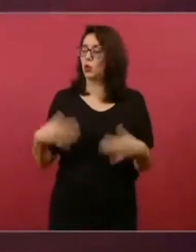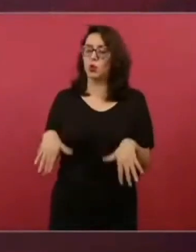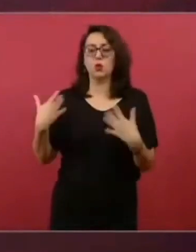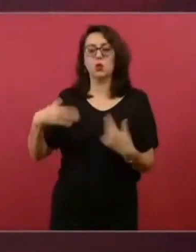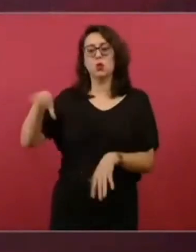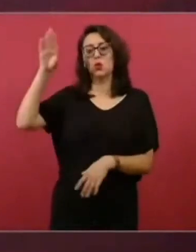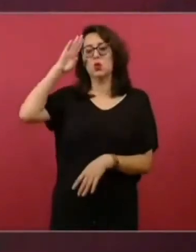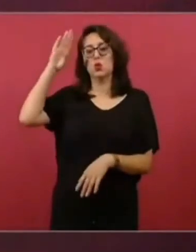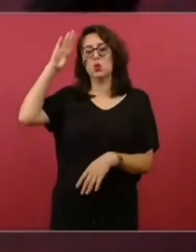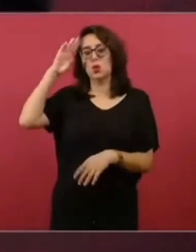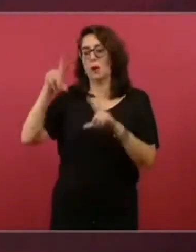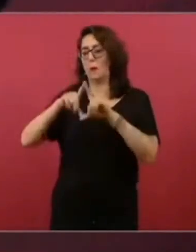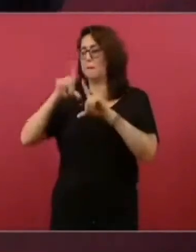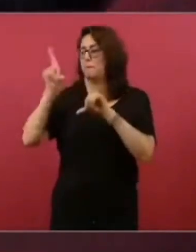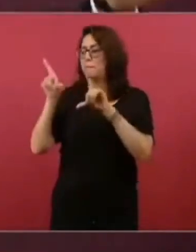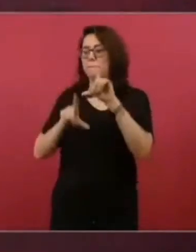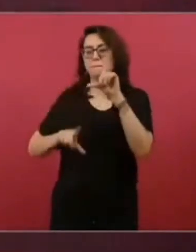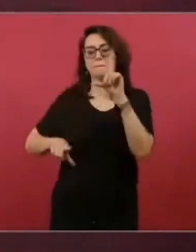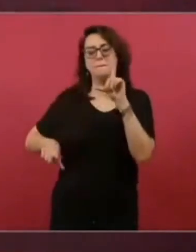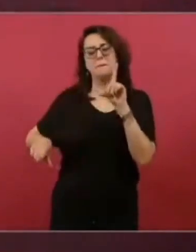¿no? Cuando